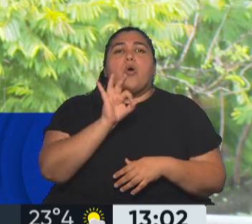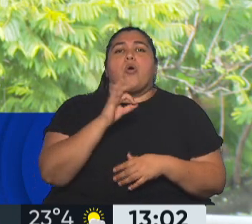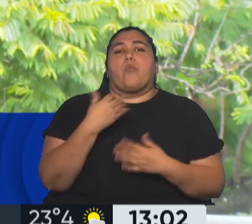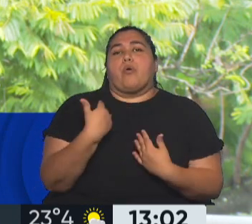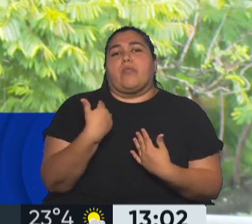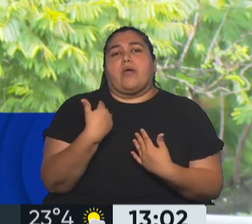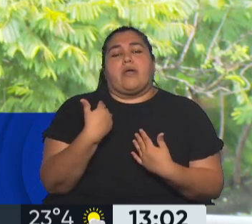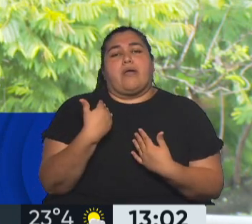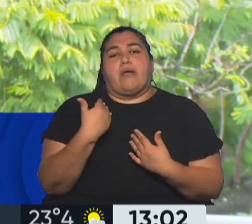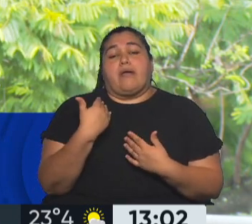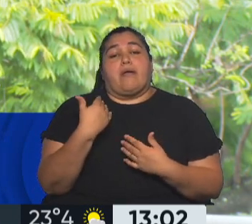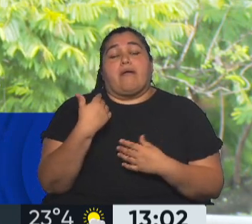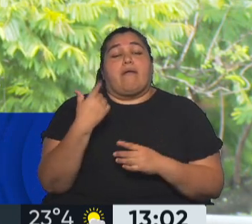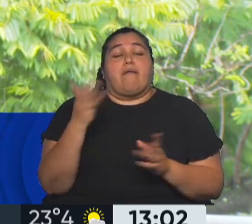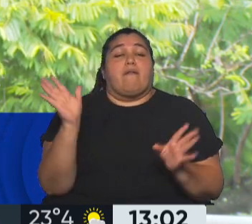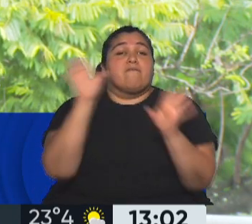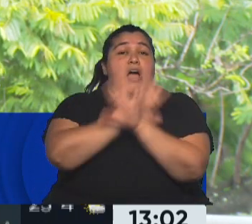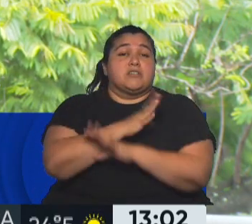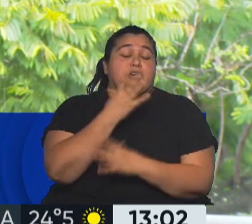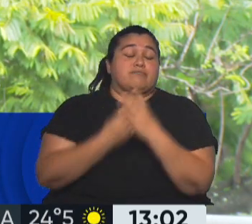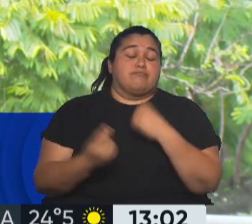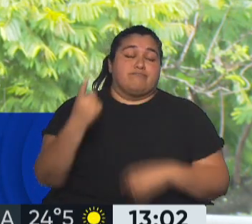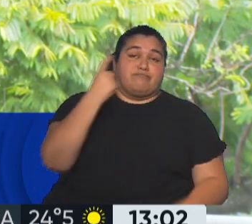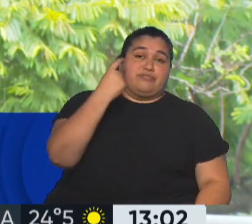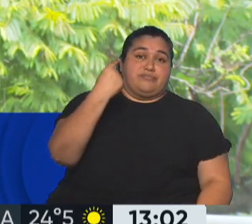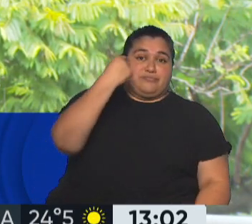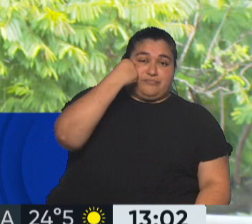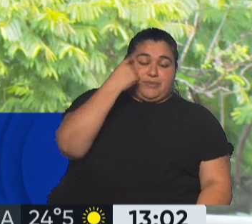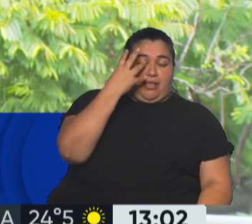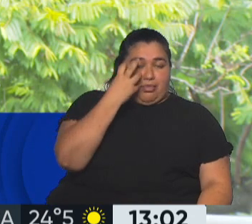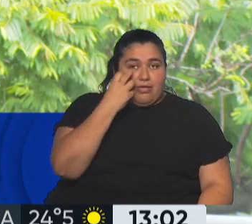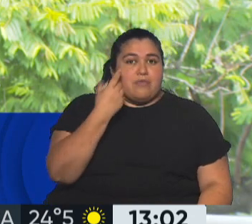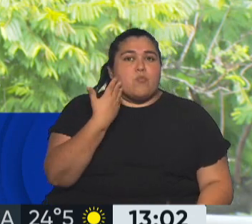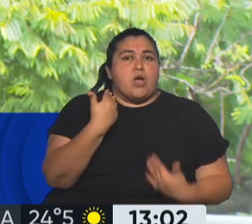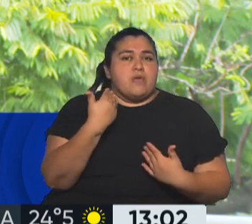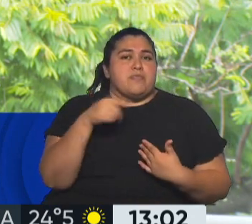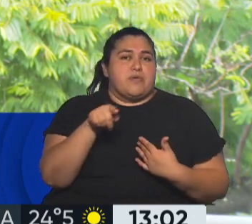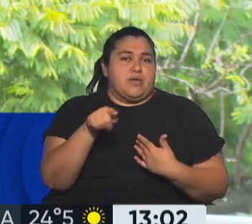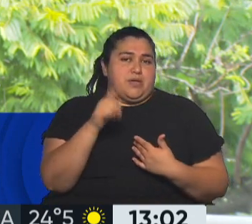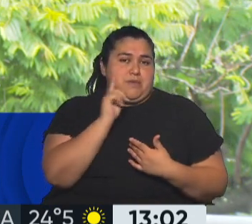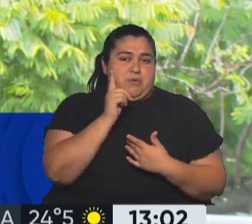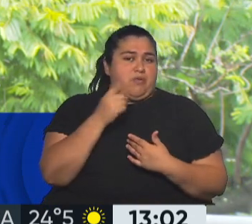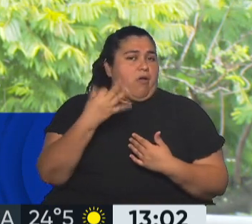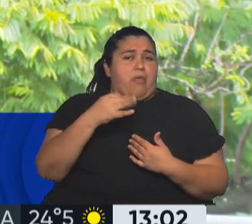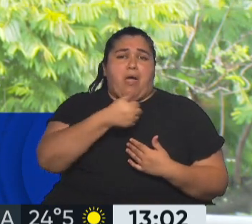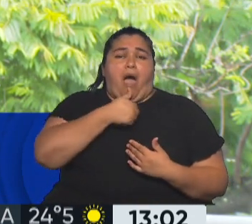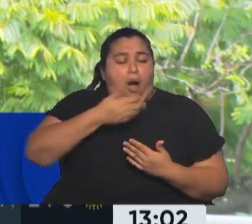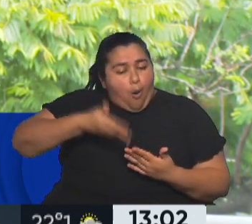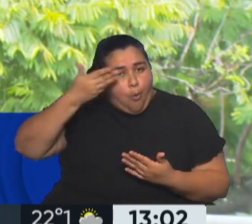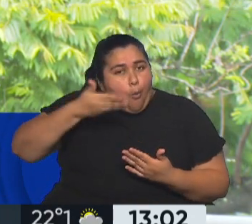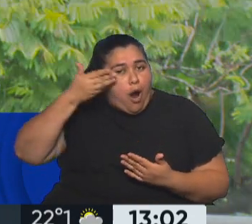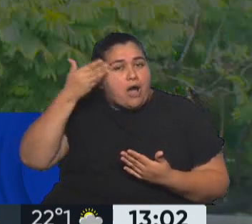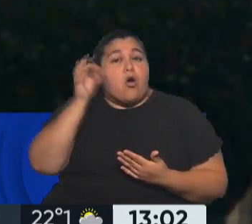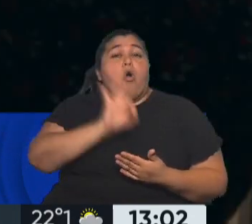puestos sin querer en el ojo por ejemplo donde van a producir irritación en ese caso lo que hacer es simplemente un lavado local con agua y en todo caso